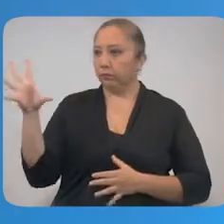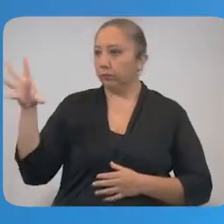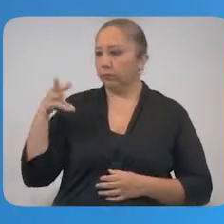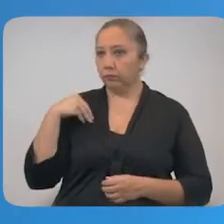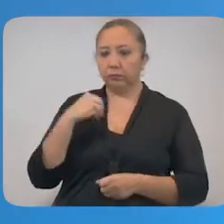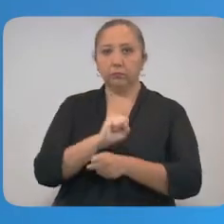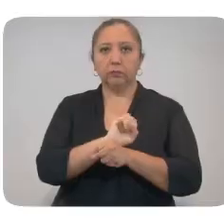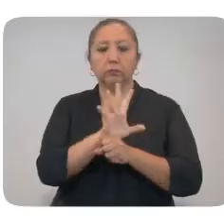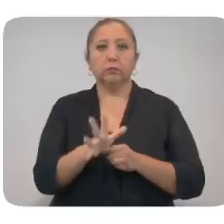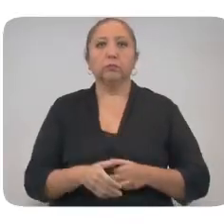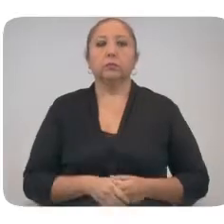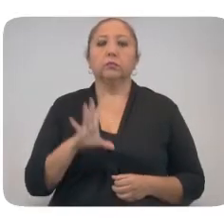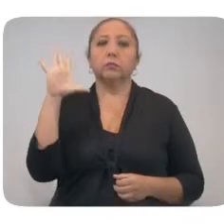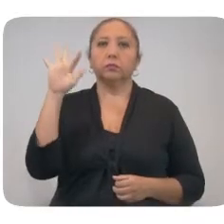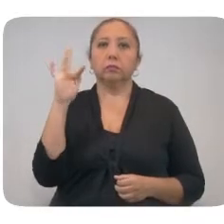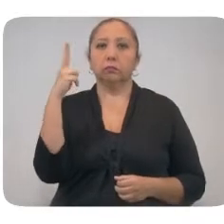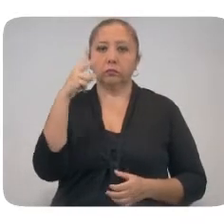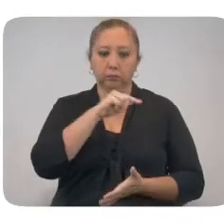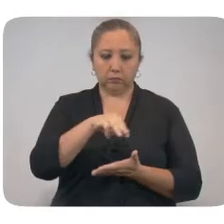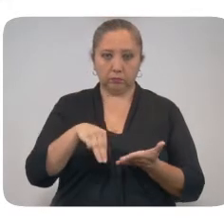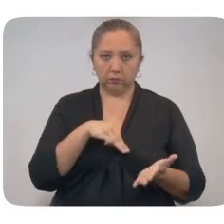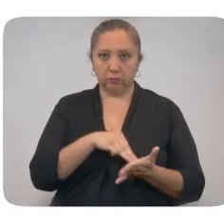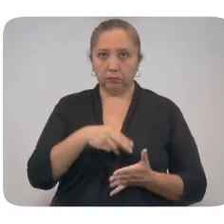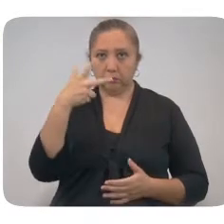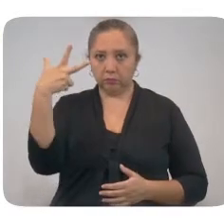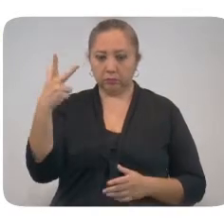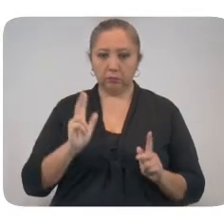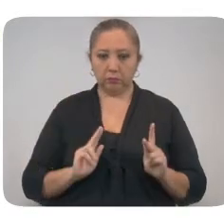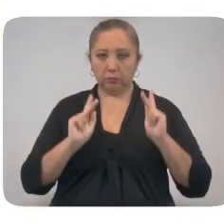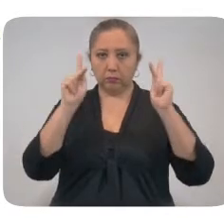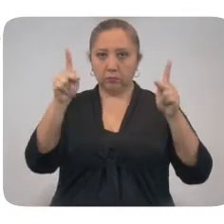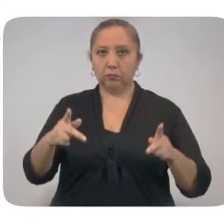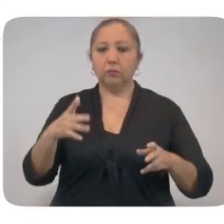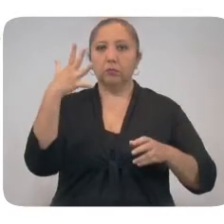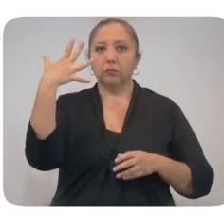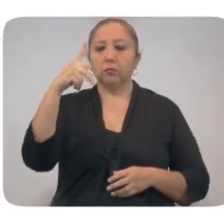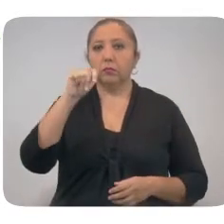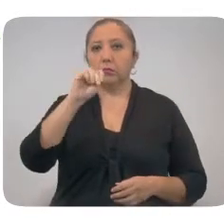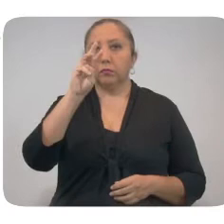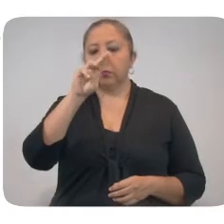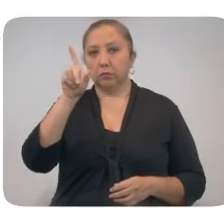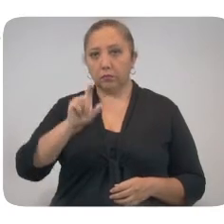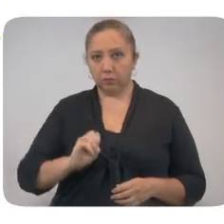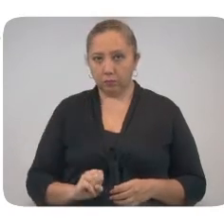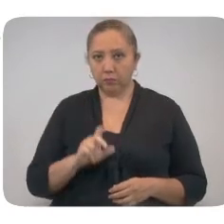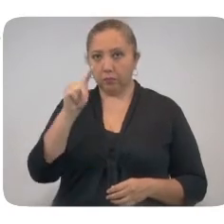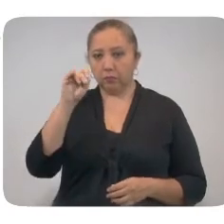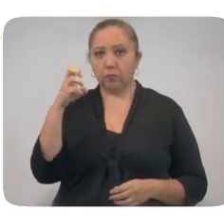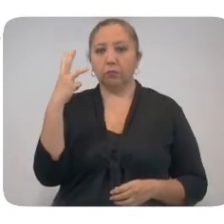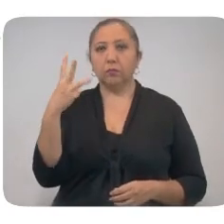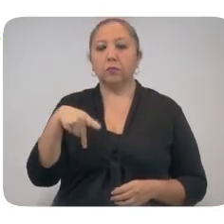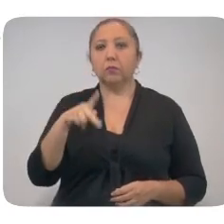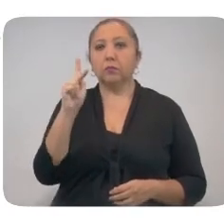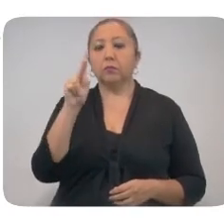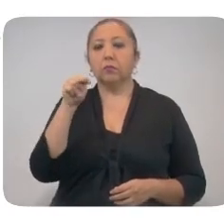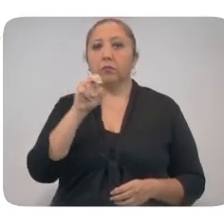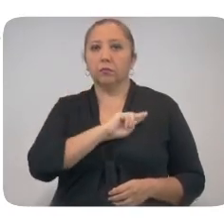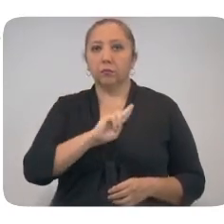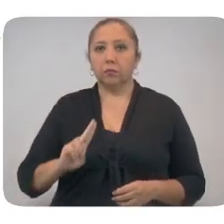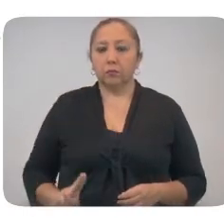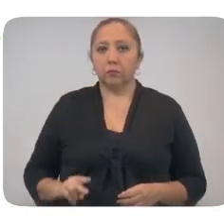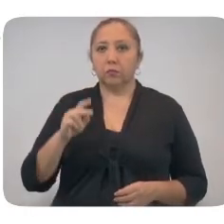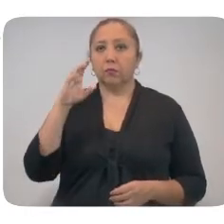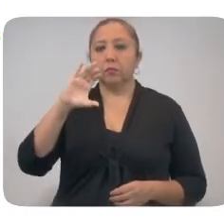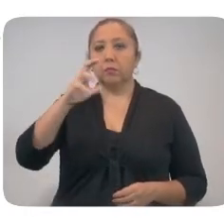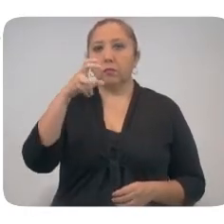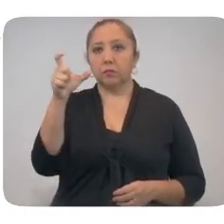de coronavirus, 42 en Mérida, 8 en Progreso, 5 en Temozón y Ticul, 3 en Canacín y Umam, 2